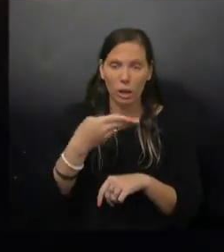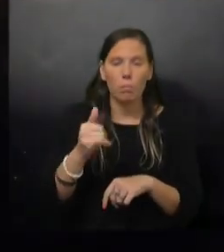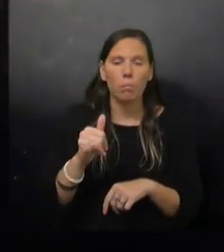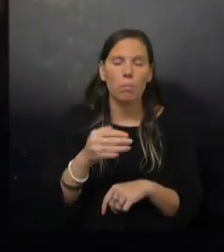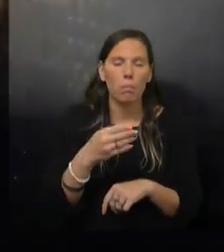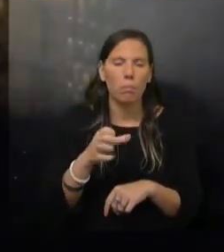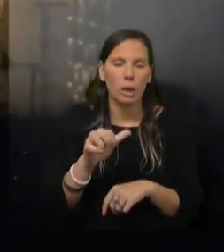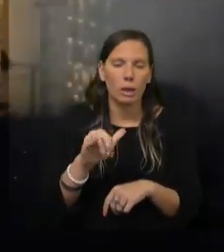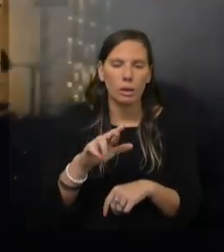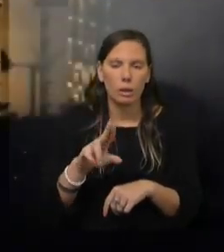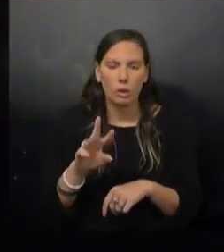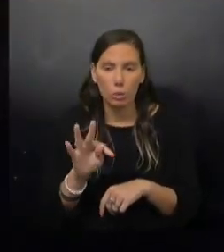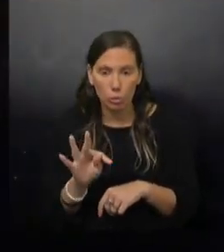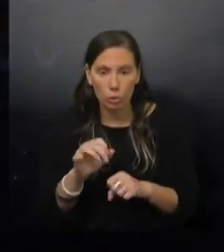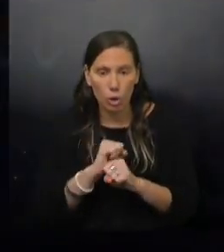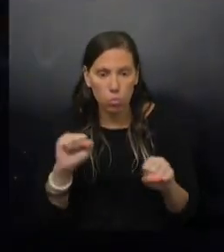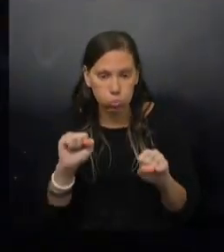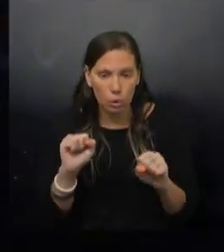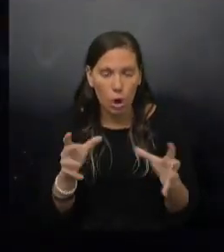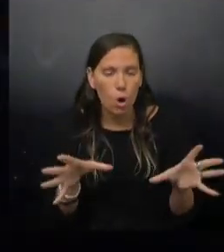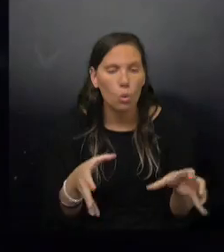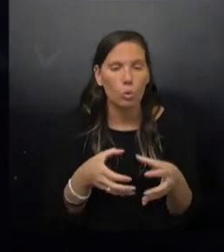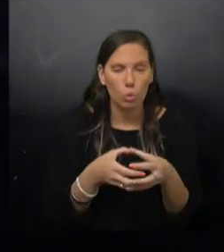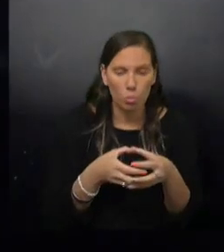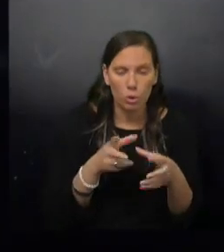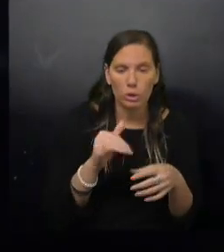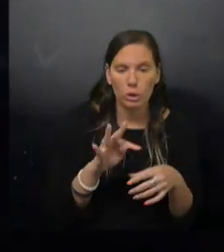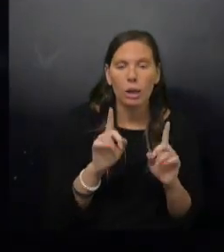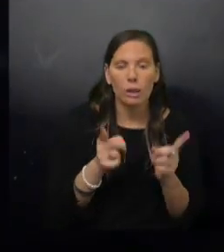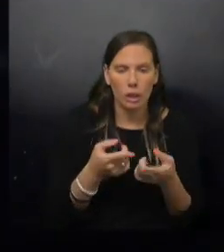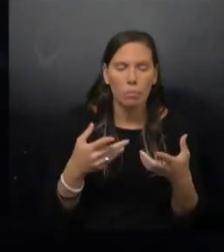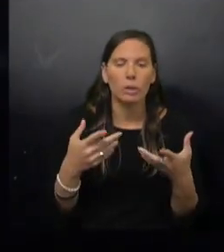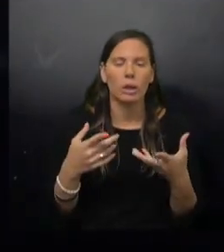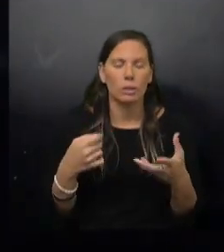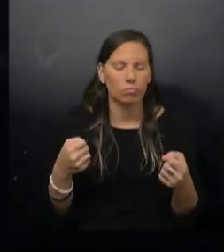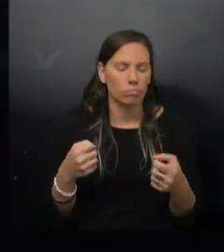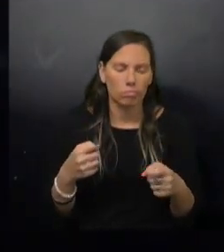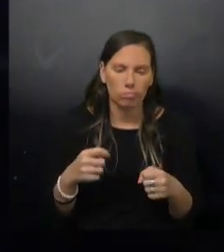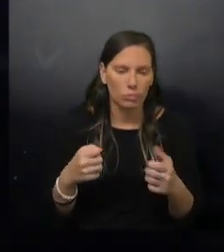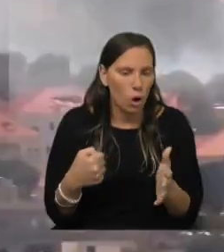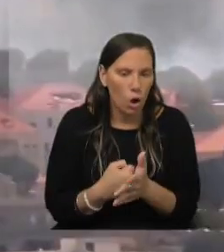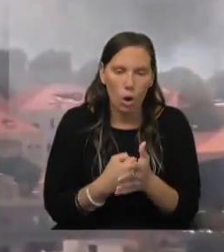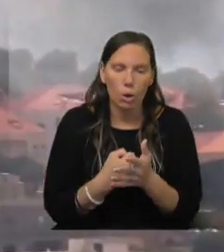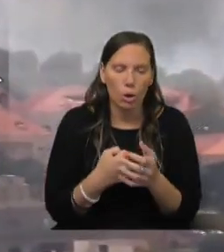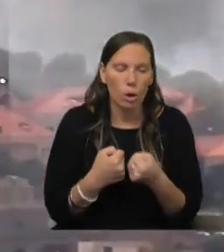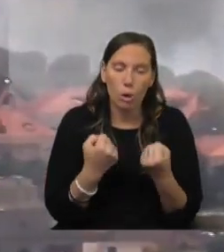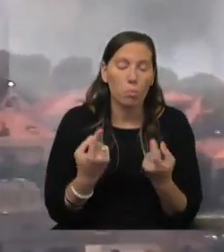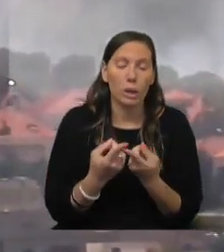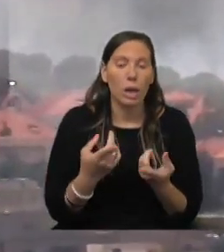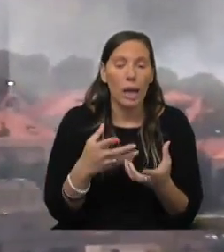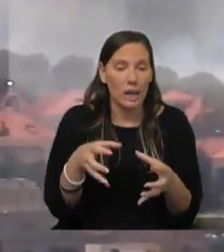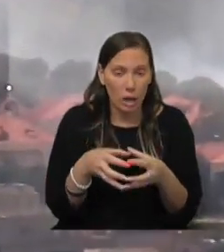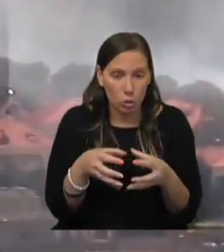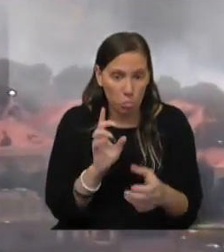agregó que la capacidad de fuego del movimiento chiita también ha sufrido un duro golpe asegurando que en el grupo no hay nadie que